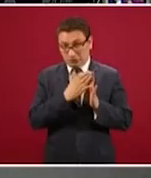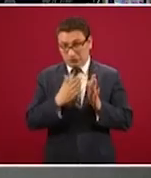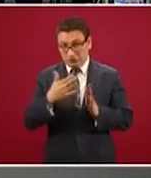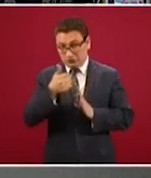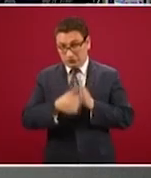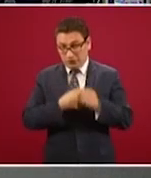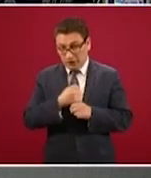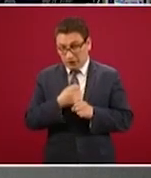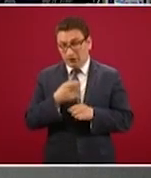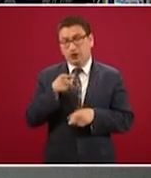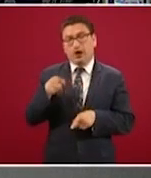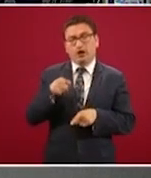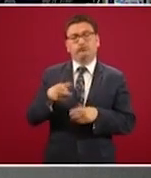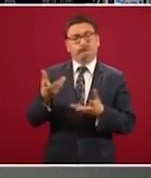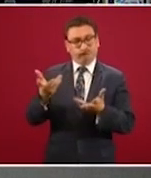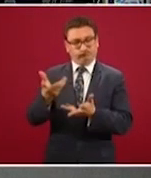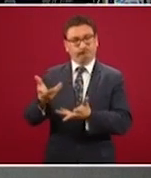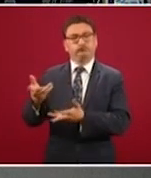Se tenían,